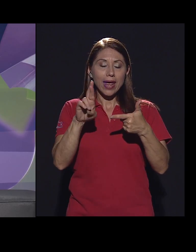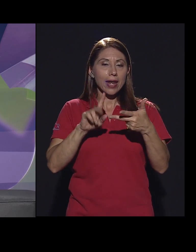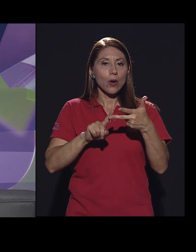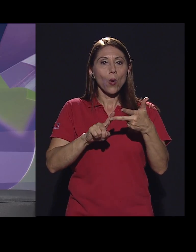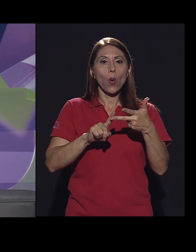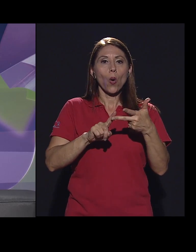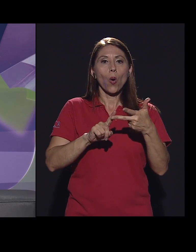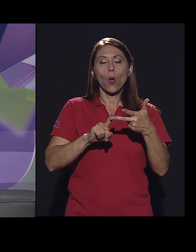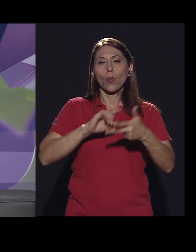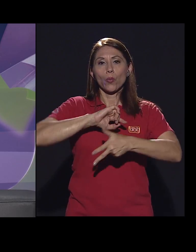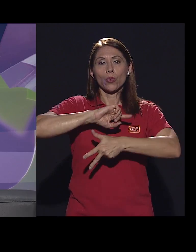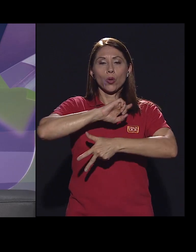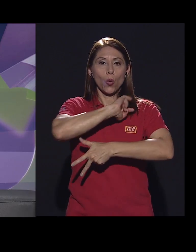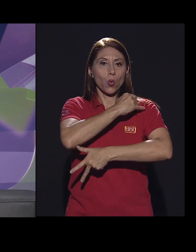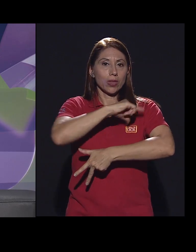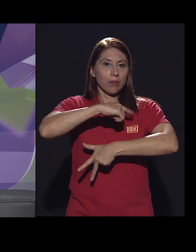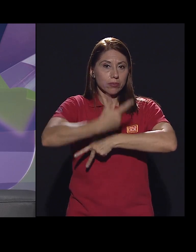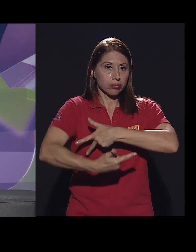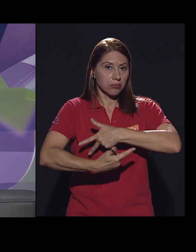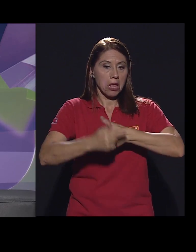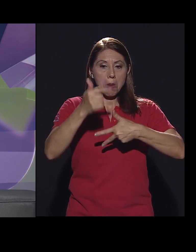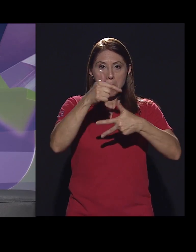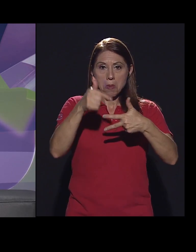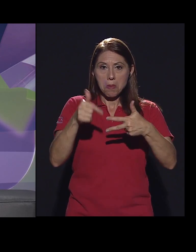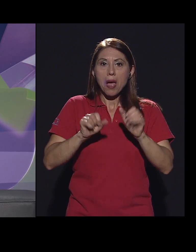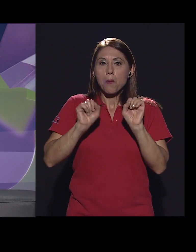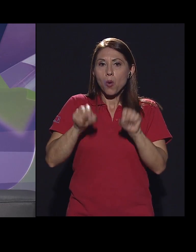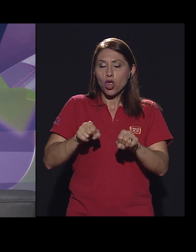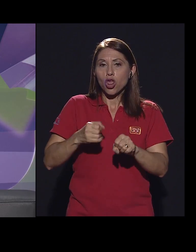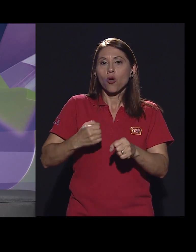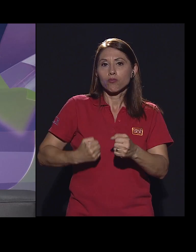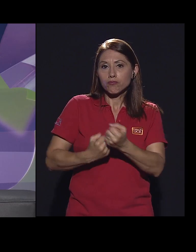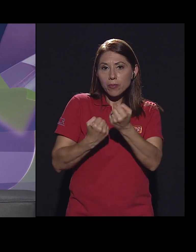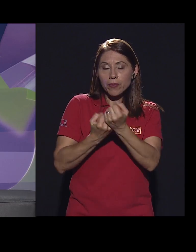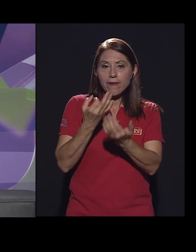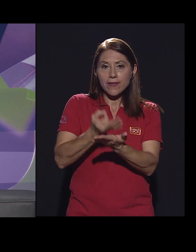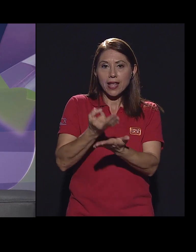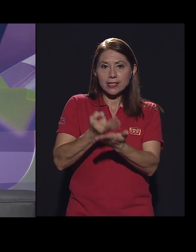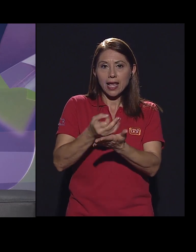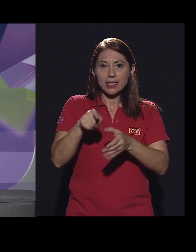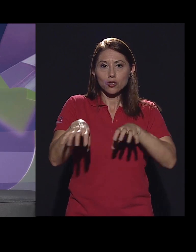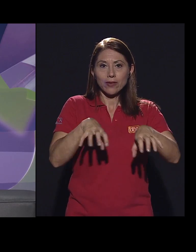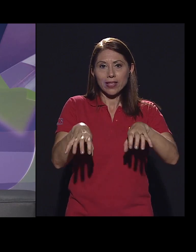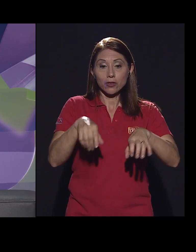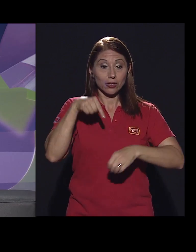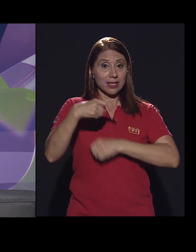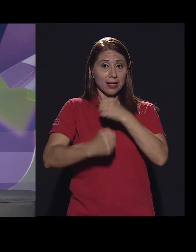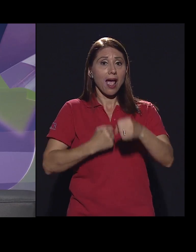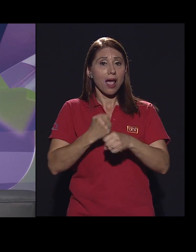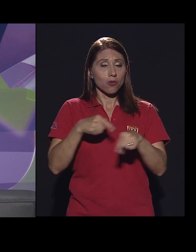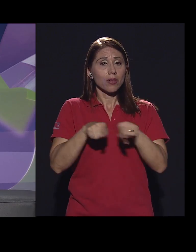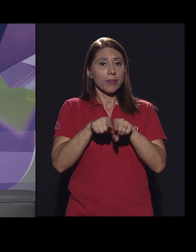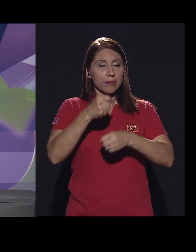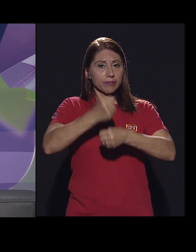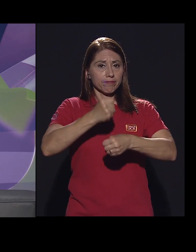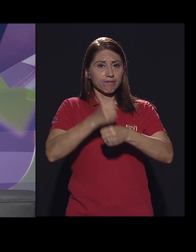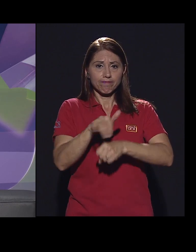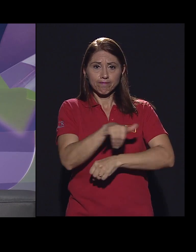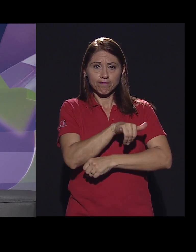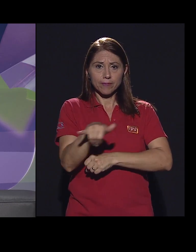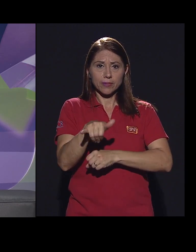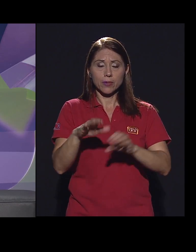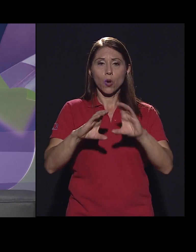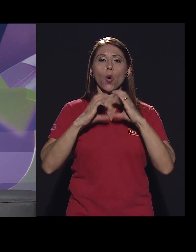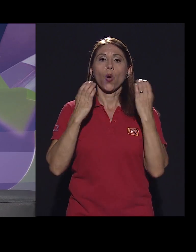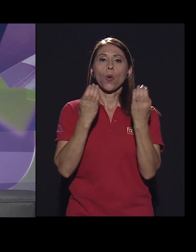o de patrocinios, por ejemplo, de la Junta de Protección Social, han podido financiar esos eventos. Este año, pues, trabajaríamos de esa manera también, donde el